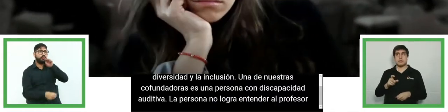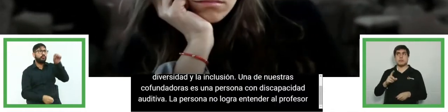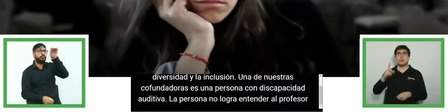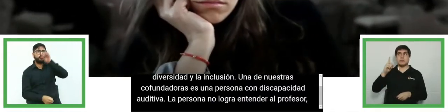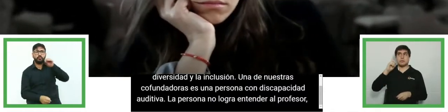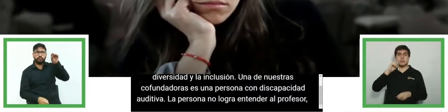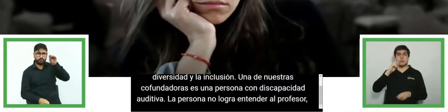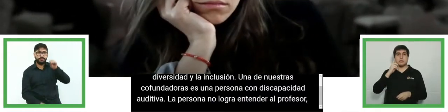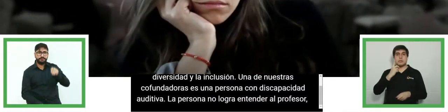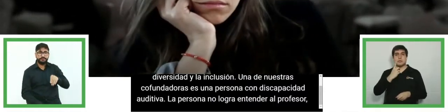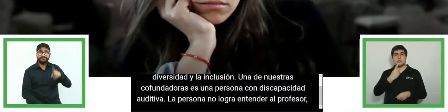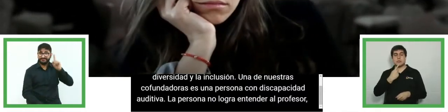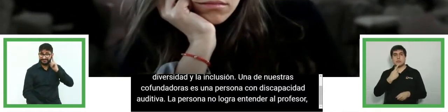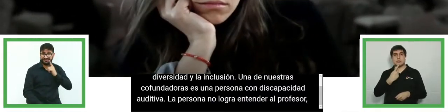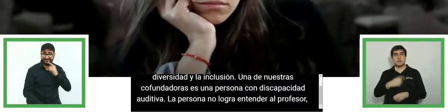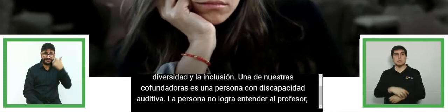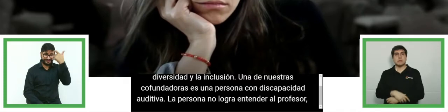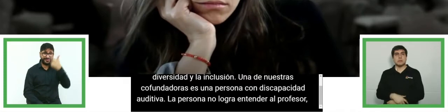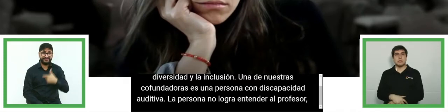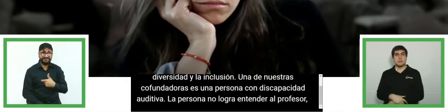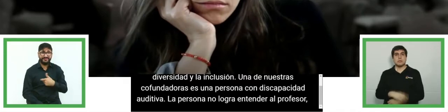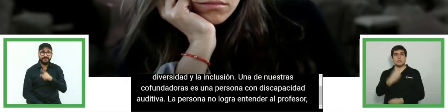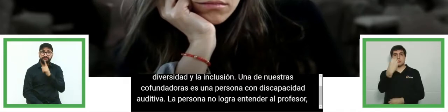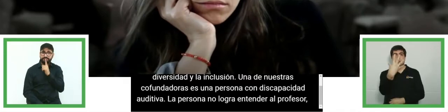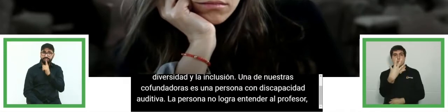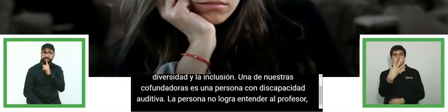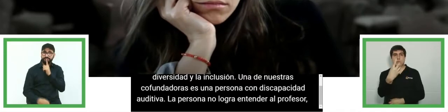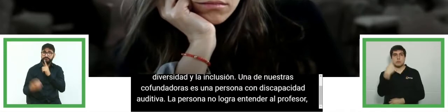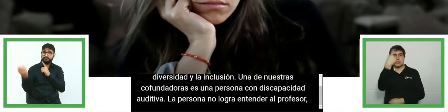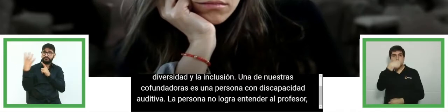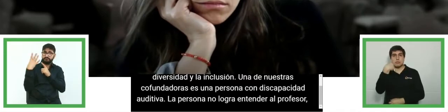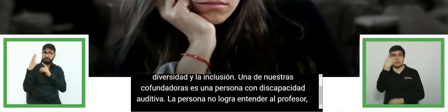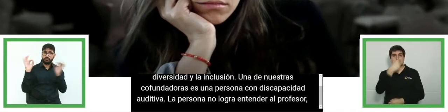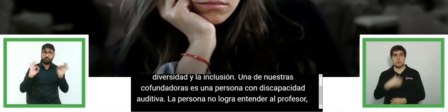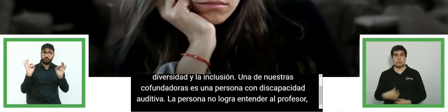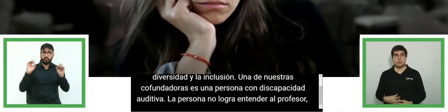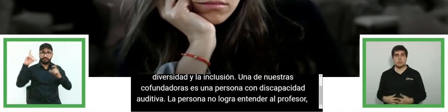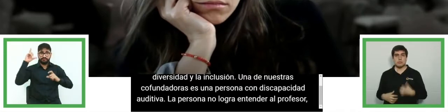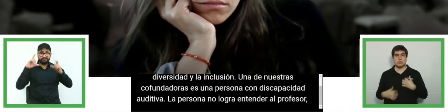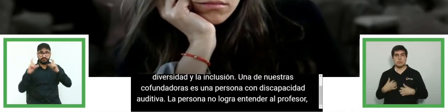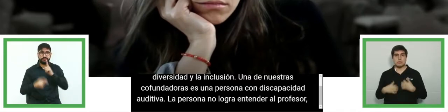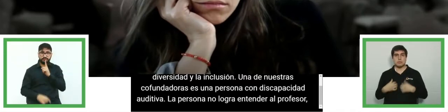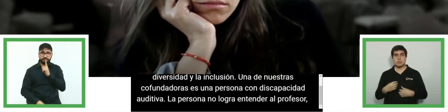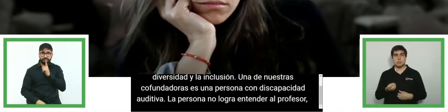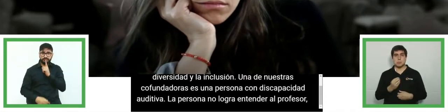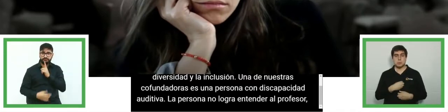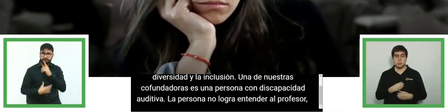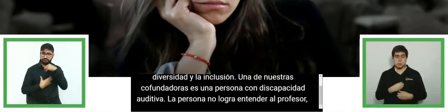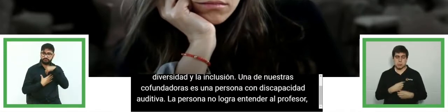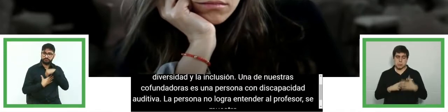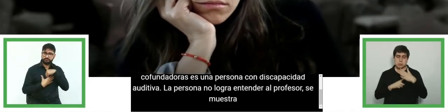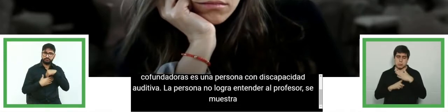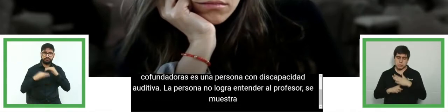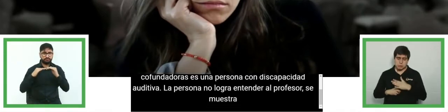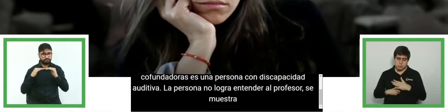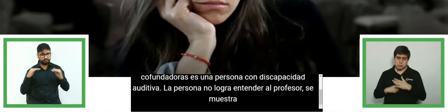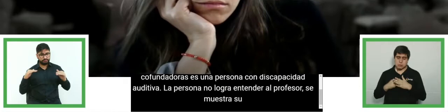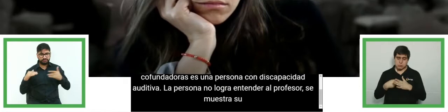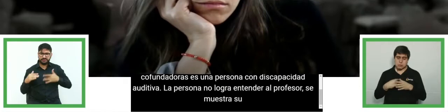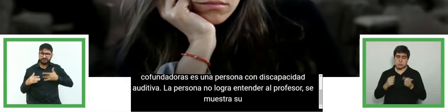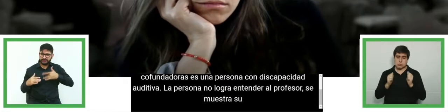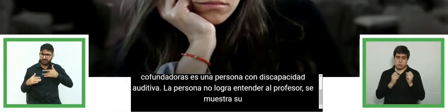plana, y se muestra y se ve su frustración, y básicamente su tristeza y su exclusión de poder participar en la